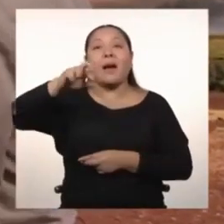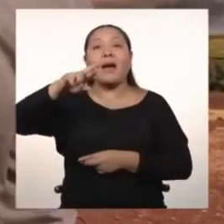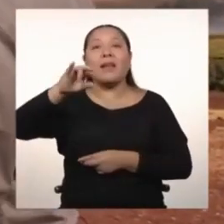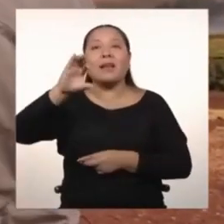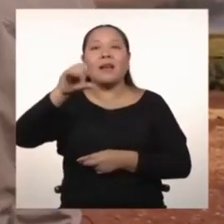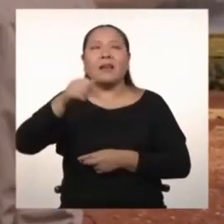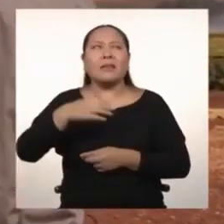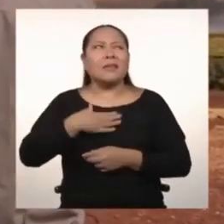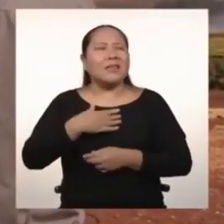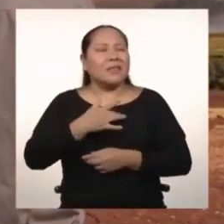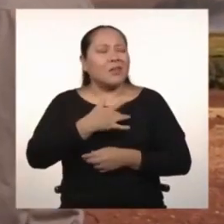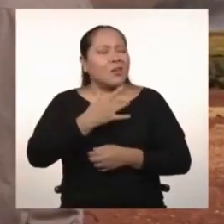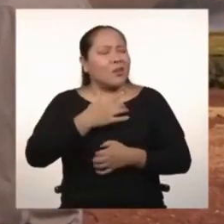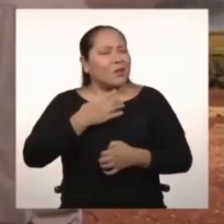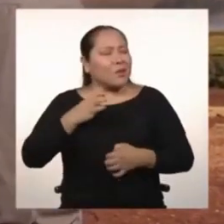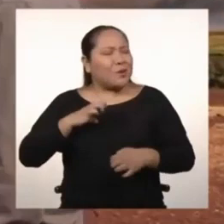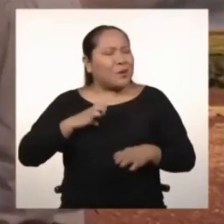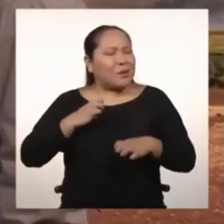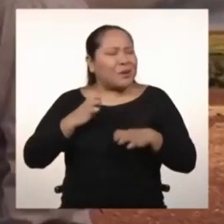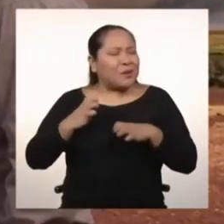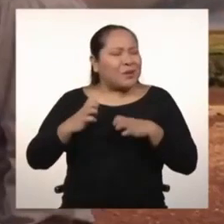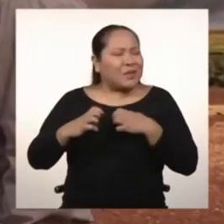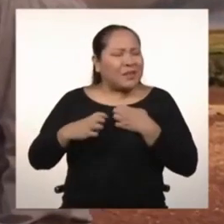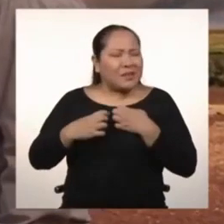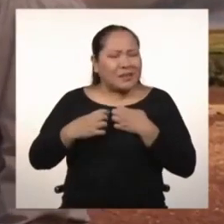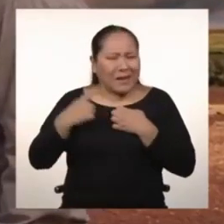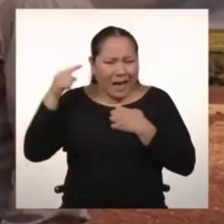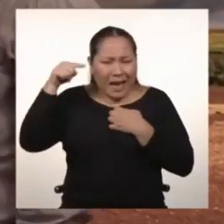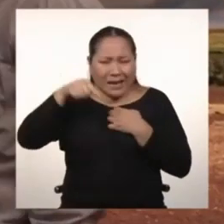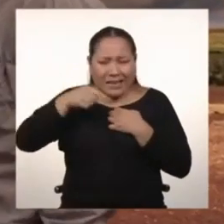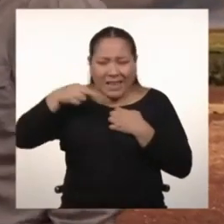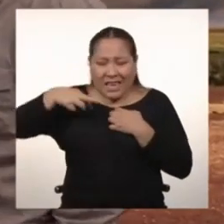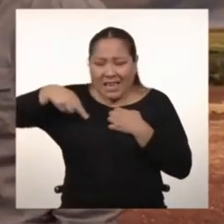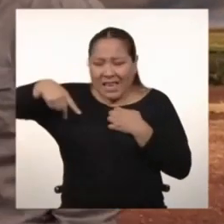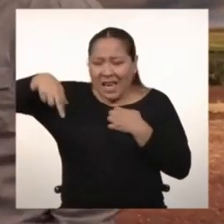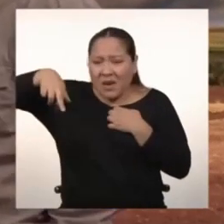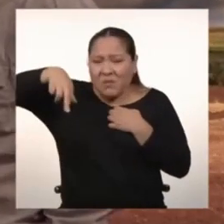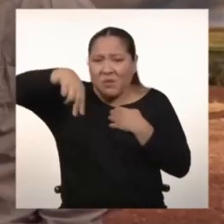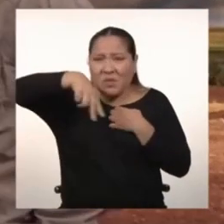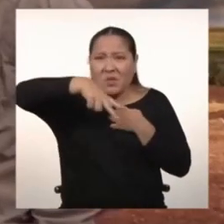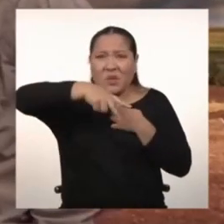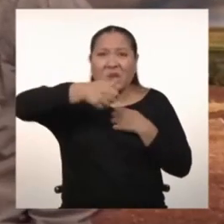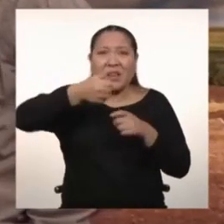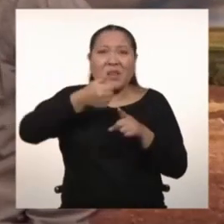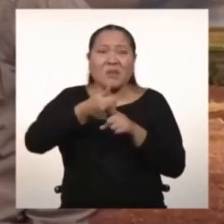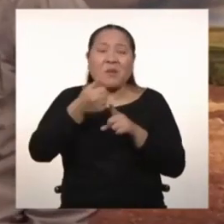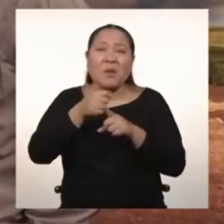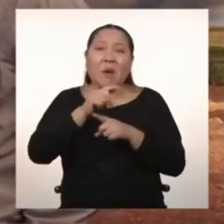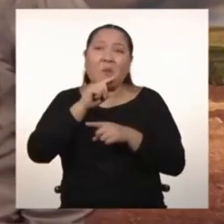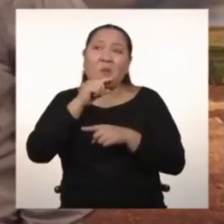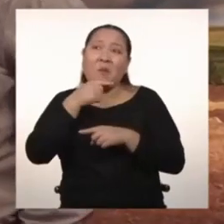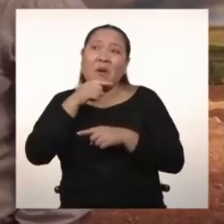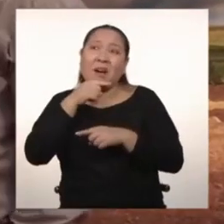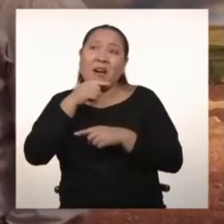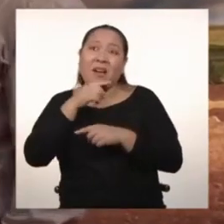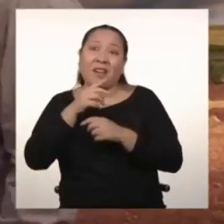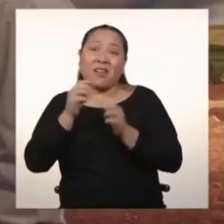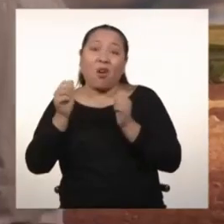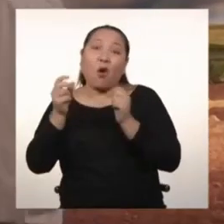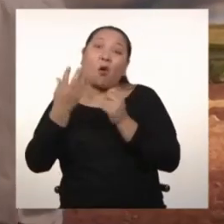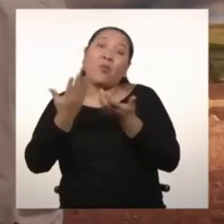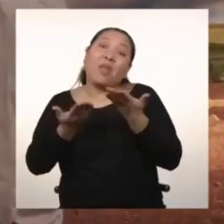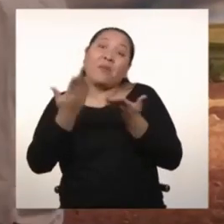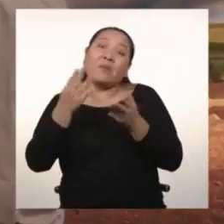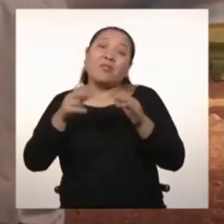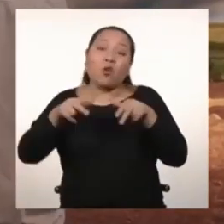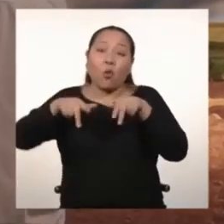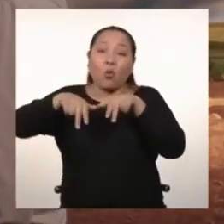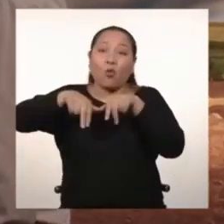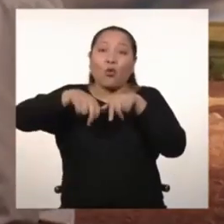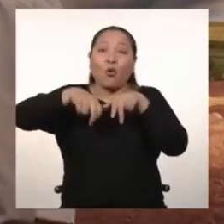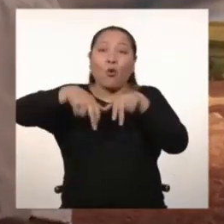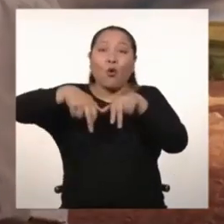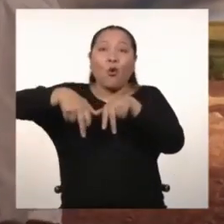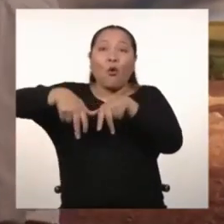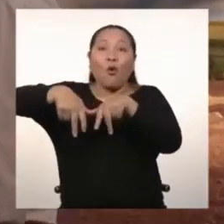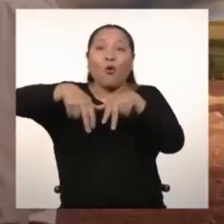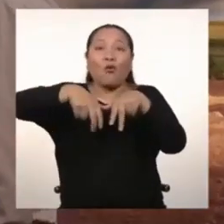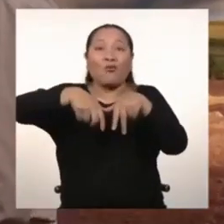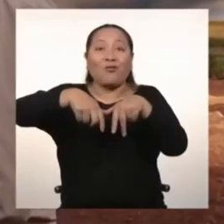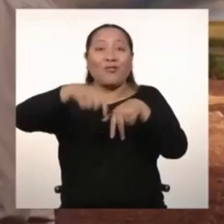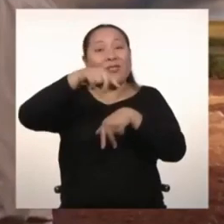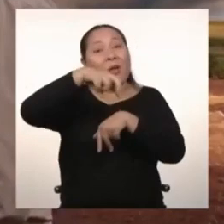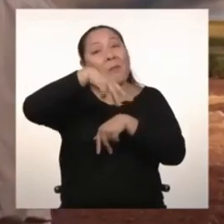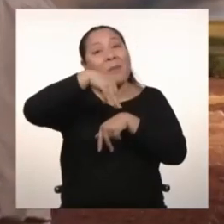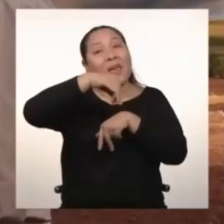aquí caminó la propia Micaela Bastidas, quizás en una época posterior junto a Túpac Amaru. Es el